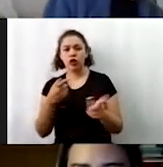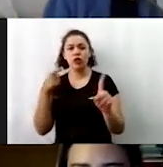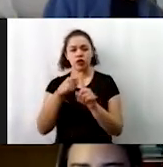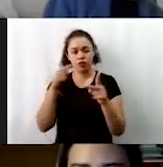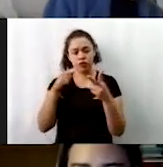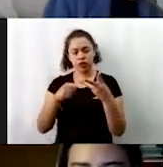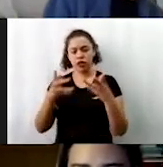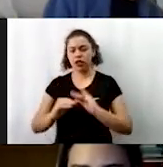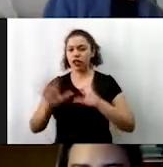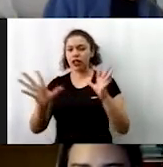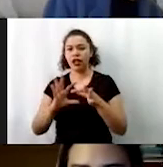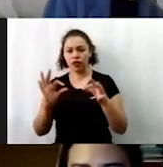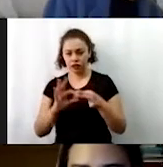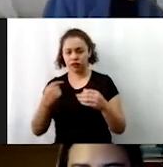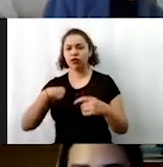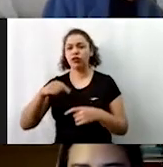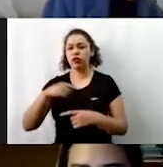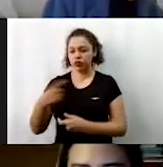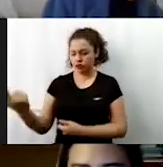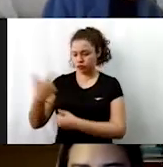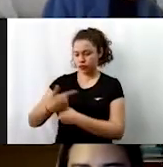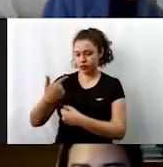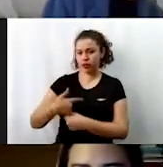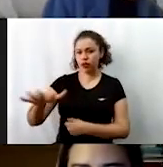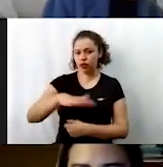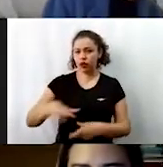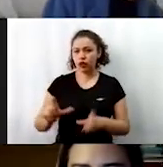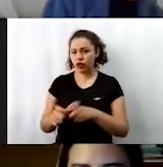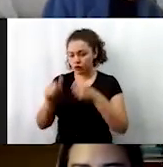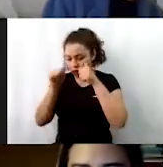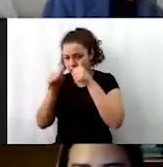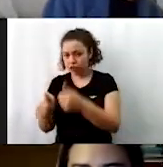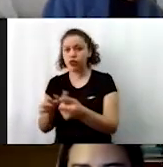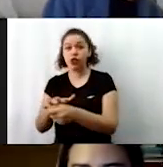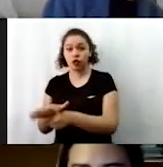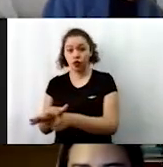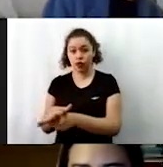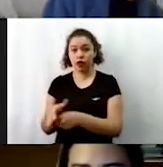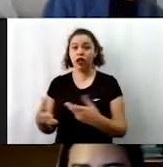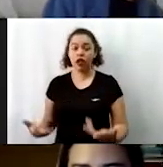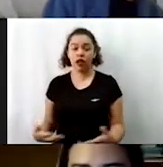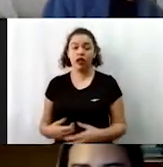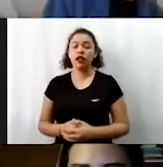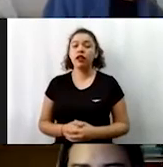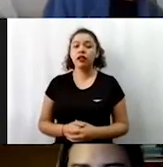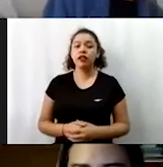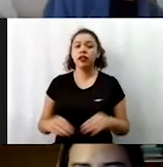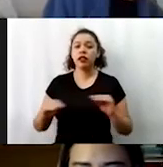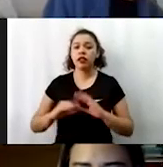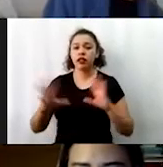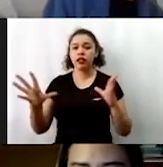objetivos, cuál es nuestro diagnóstico, nuestra población. Y por supuesto, lo que las mantiene es